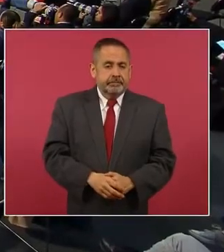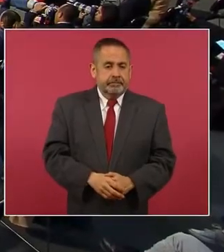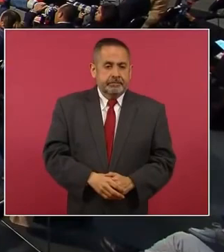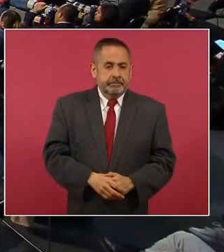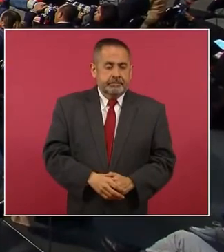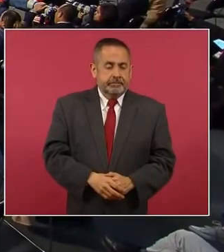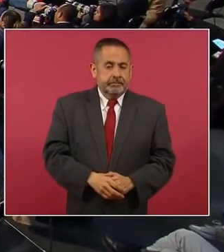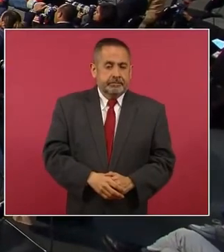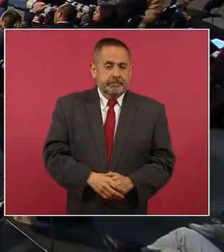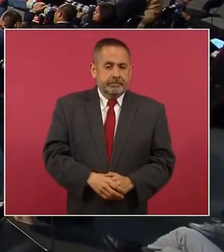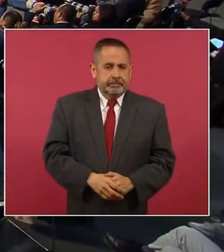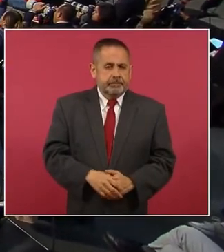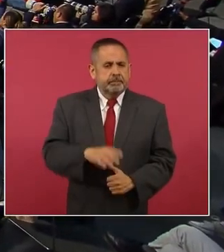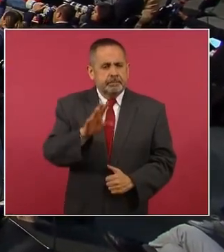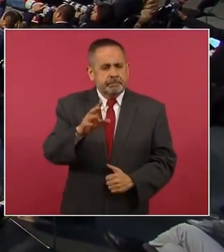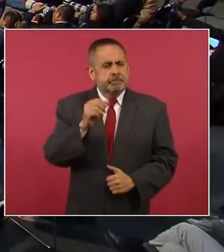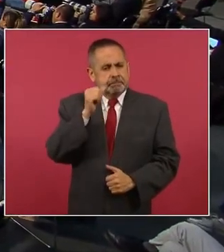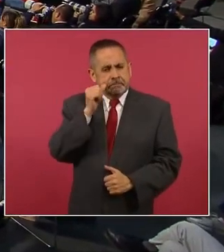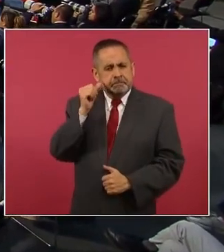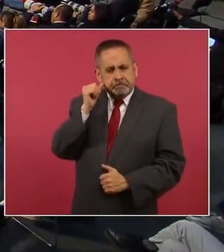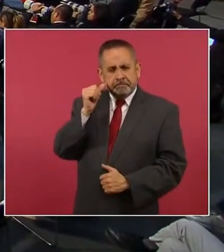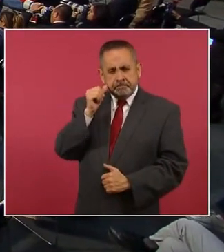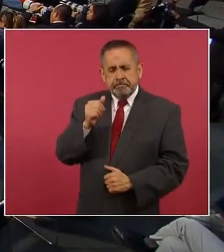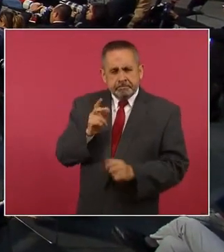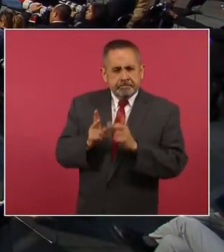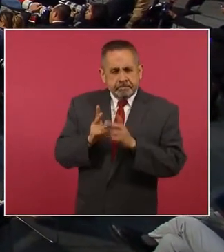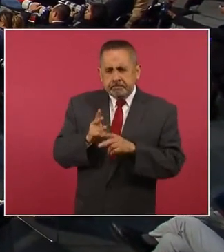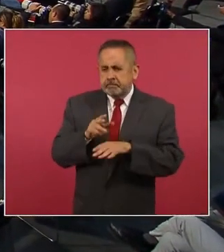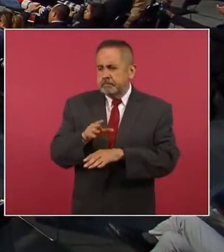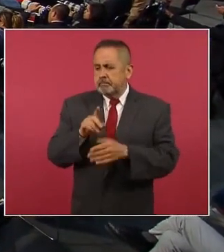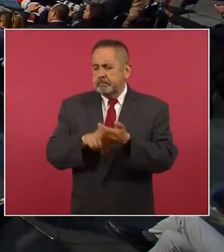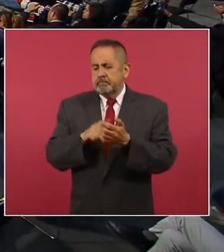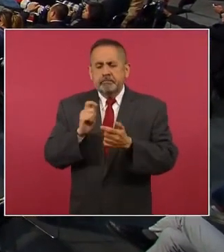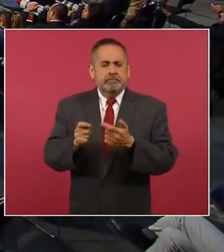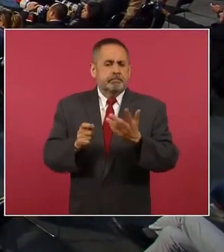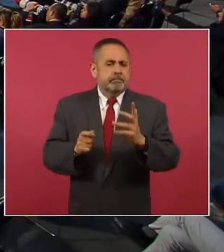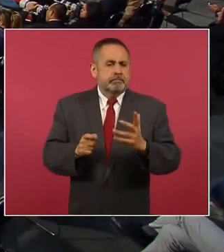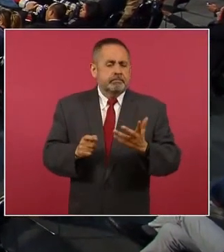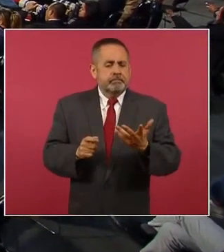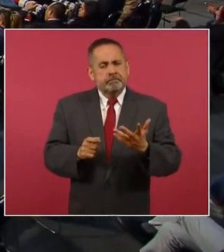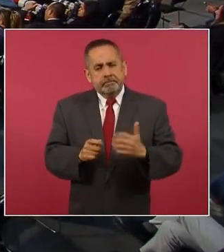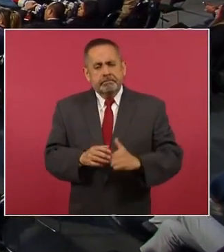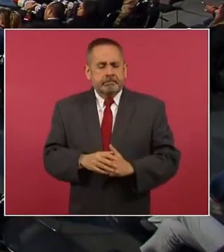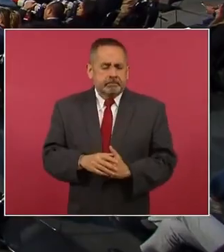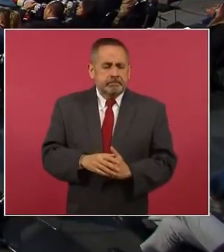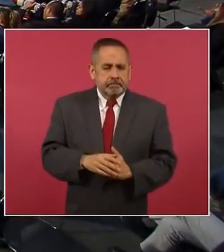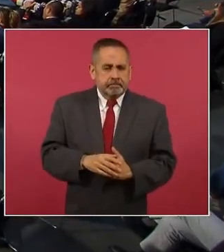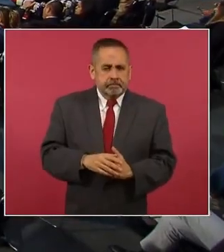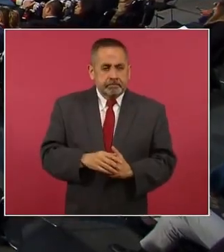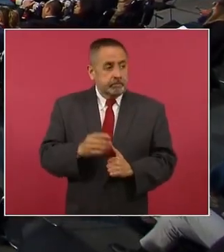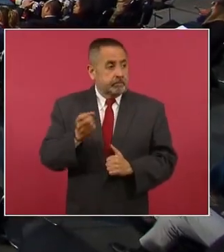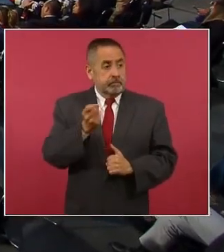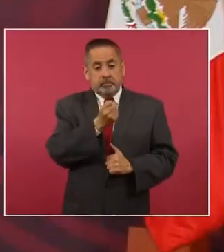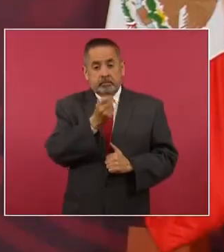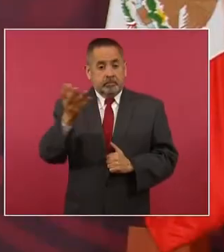Y ayer hablaba yo de que para